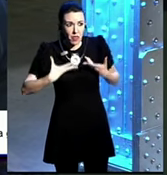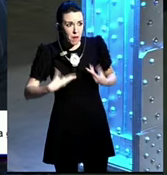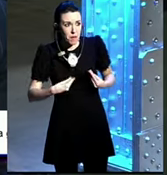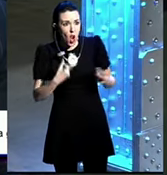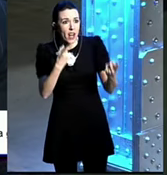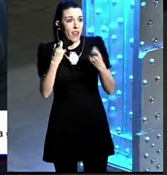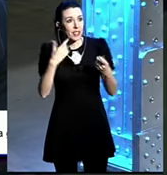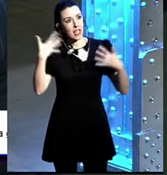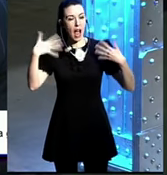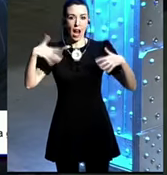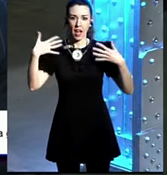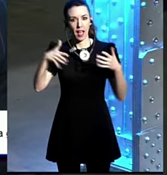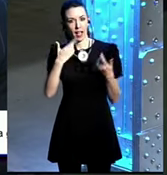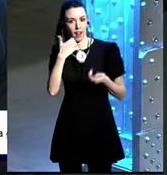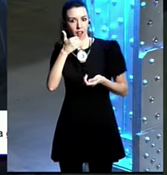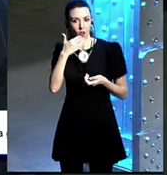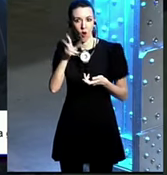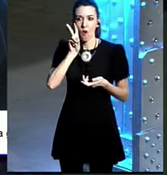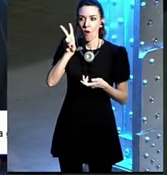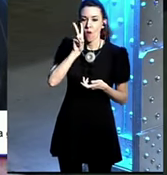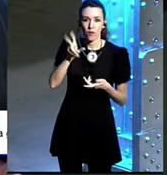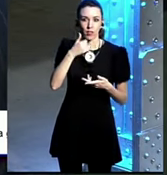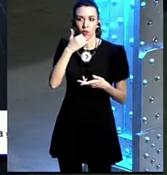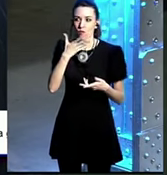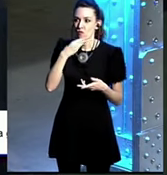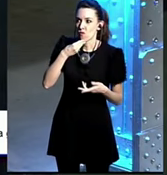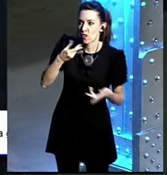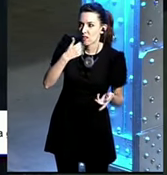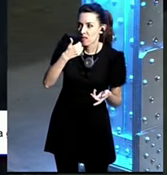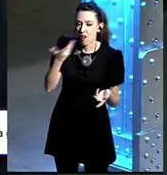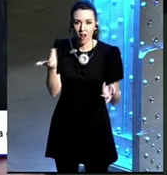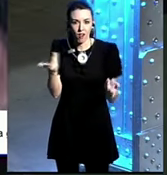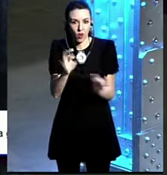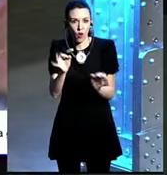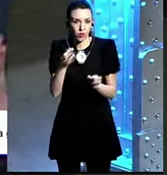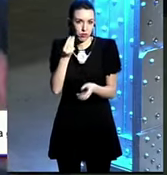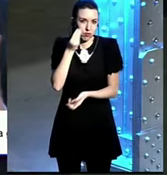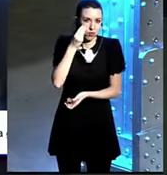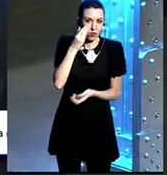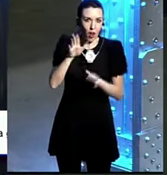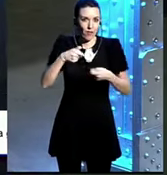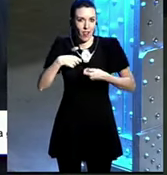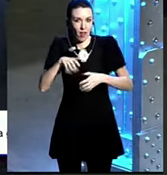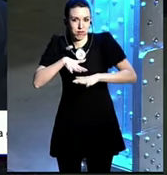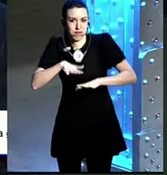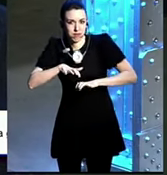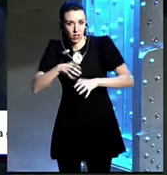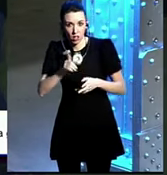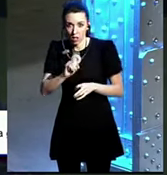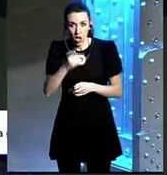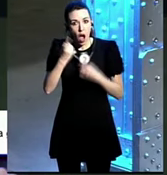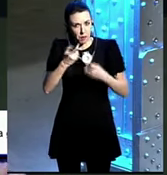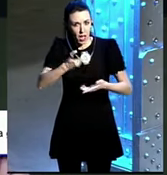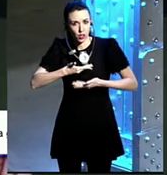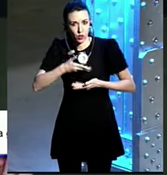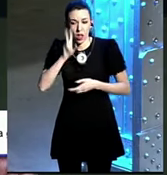que lo que necesitas es alegrarte, viendo algo bonito o algo tontorrón que te haga reír. Bueno, a veces te ayuda, a veces que lo